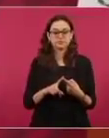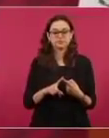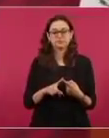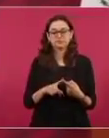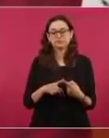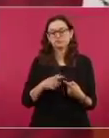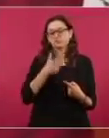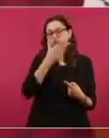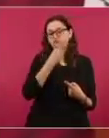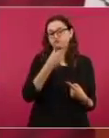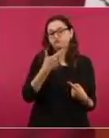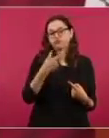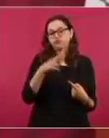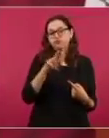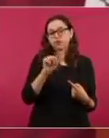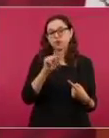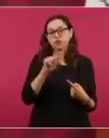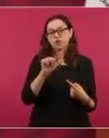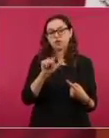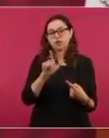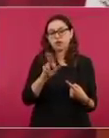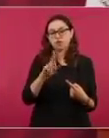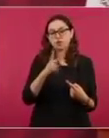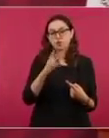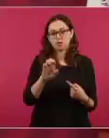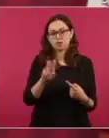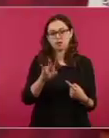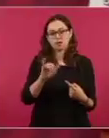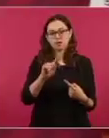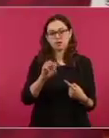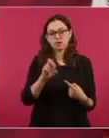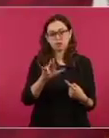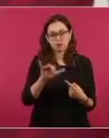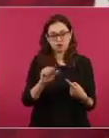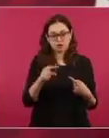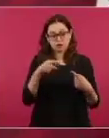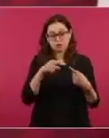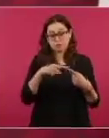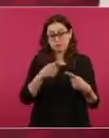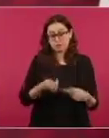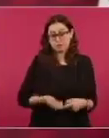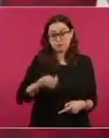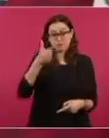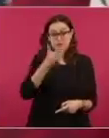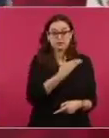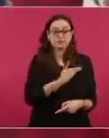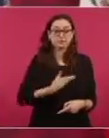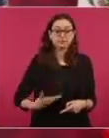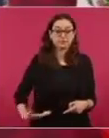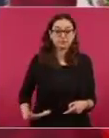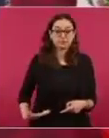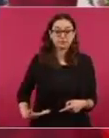Guadalupe Victoria, que ejerce,